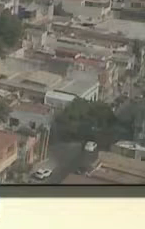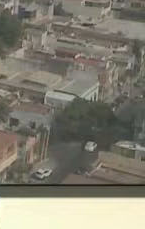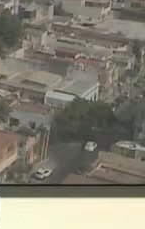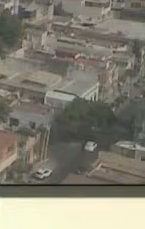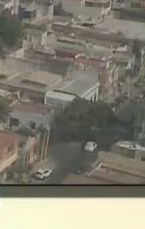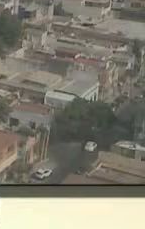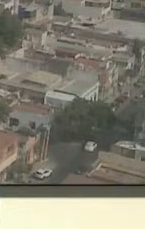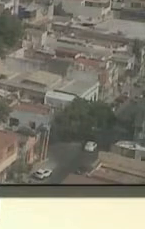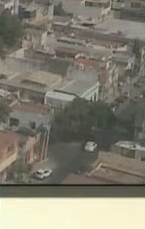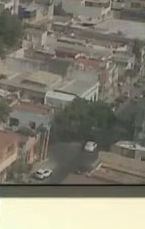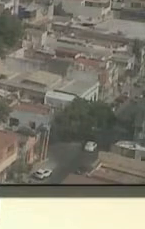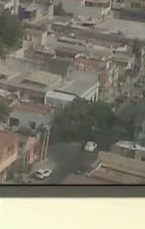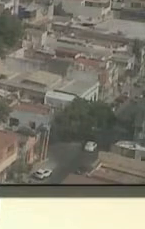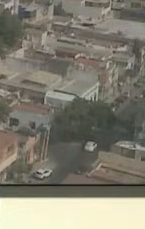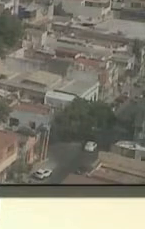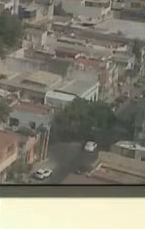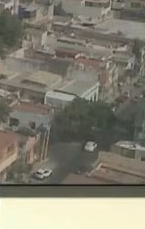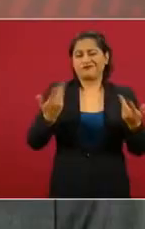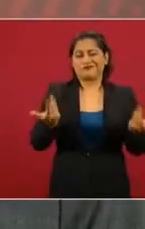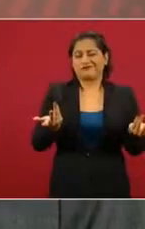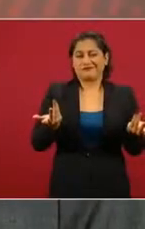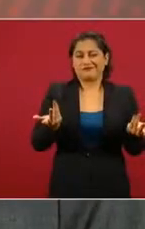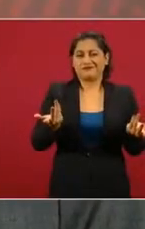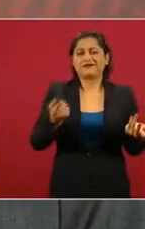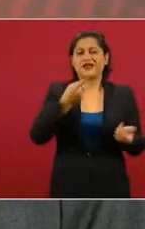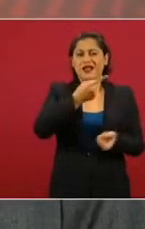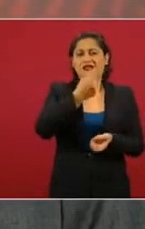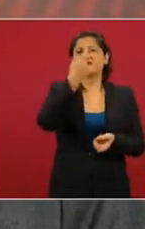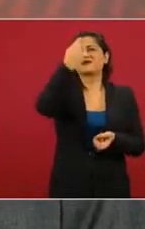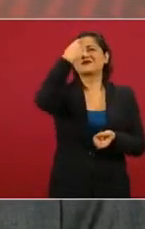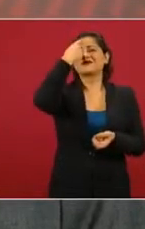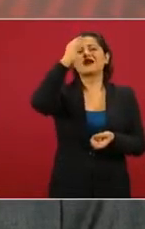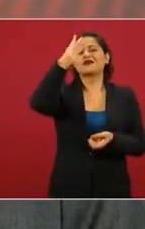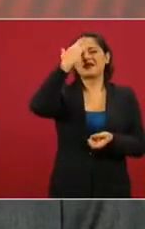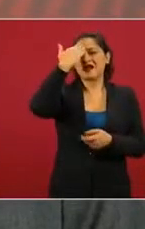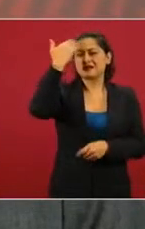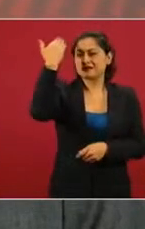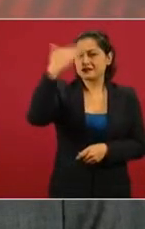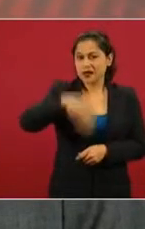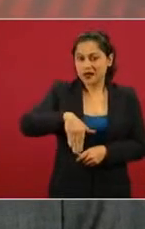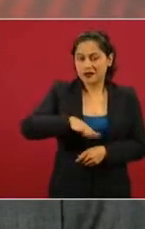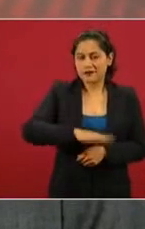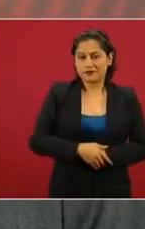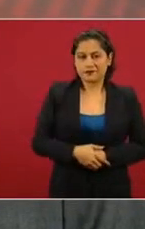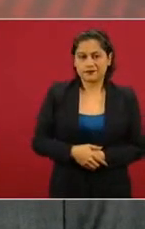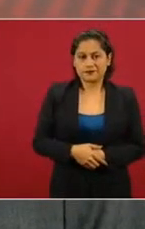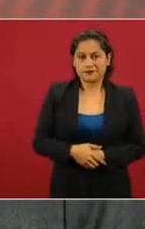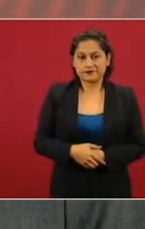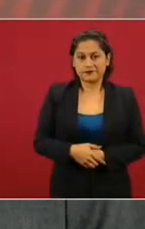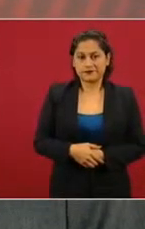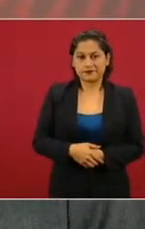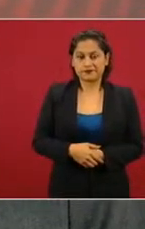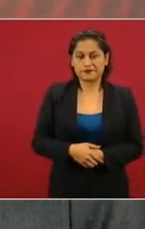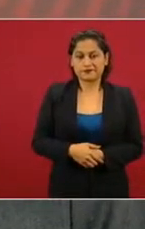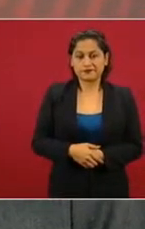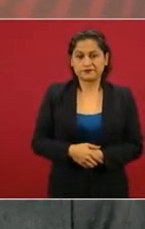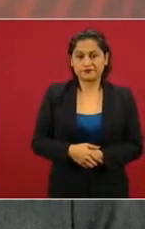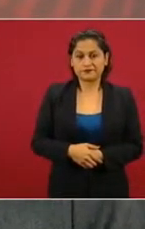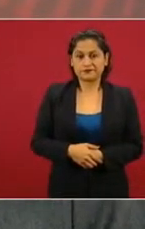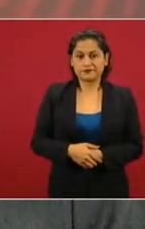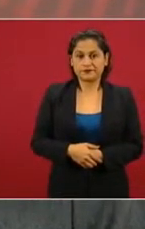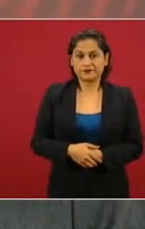nos enfrentamos frente a una forma nueva, diferente, de ejercer el poder. O sea, fue como